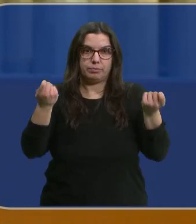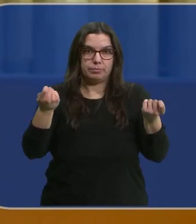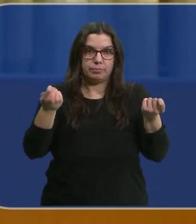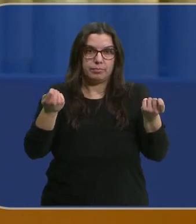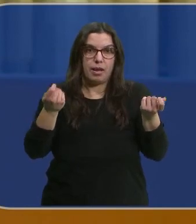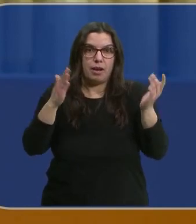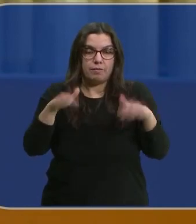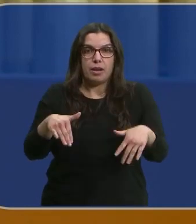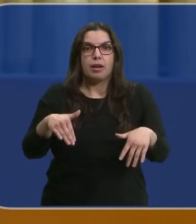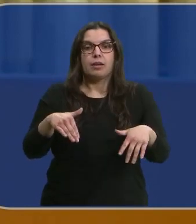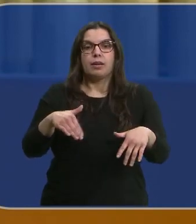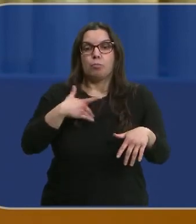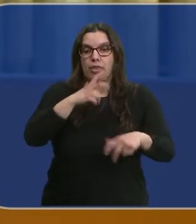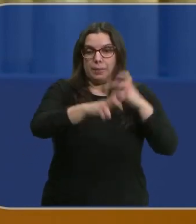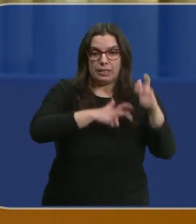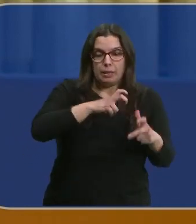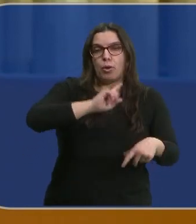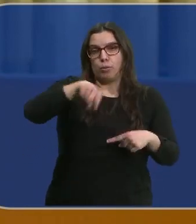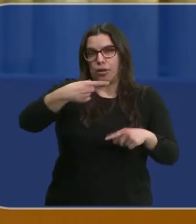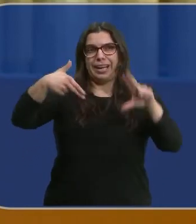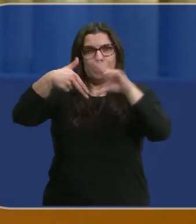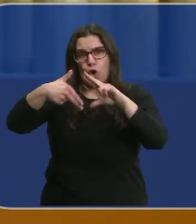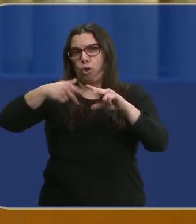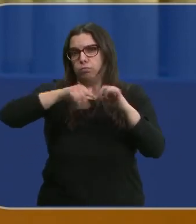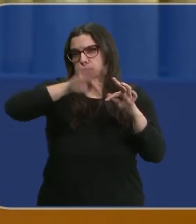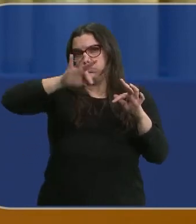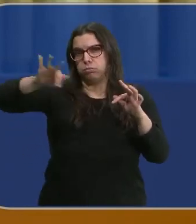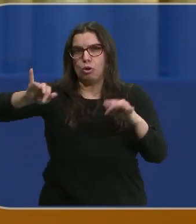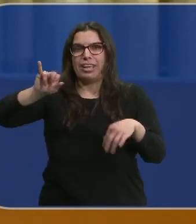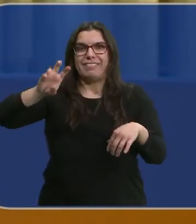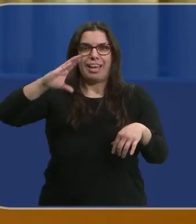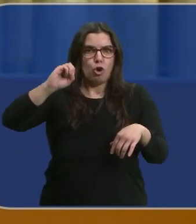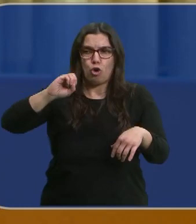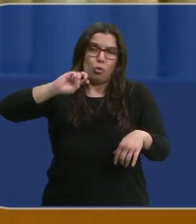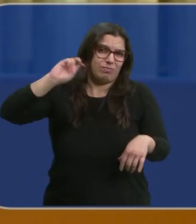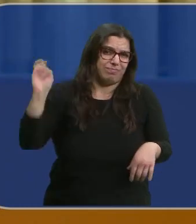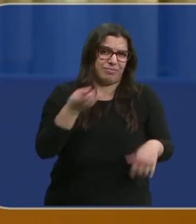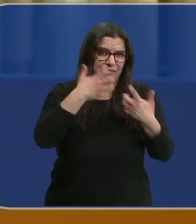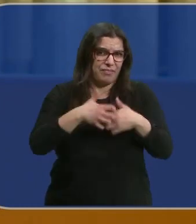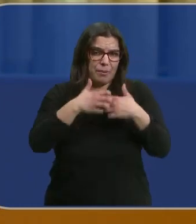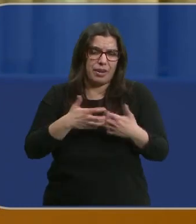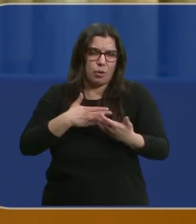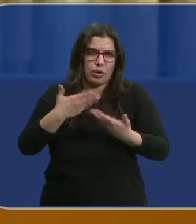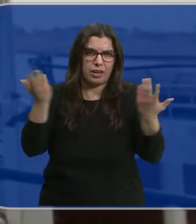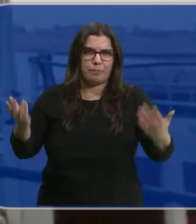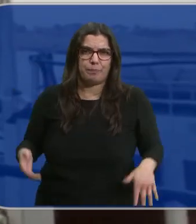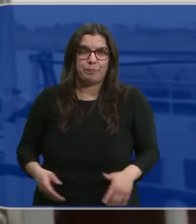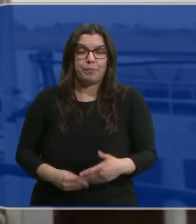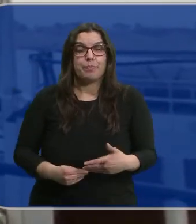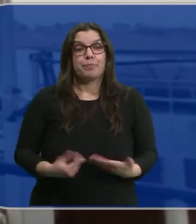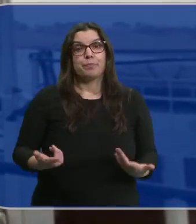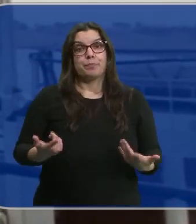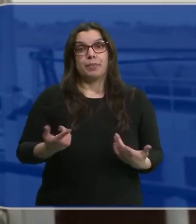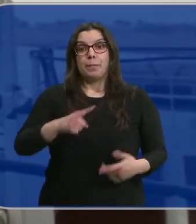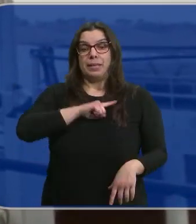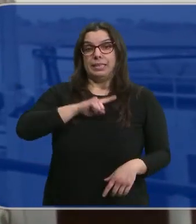incidencia, primero puede ser en Michelin, pero posteriormente en Renault, o en Iveco o en cualquier otra fábrica que esté operando aquí en Valladolid. Aumentar